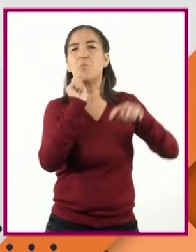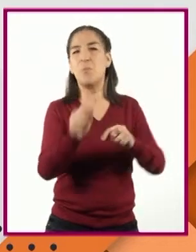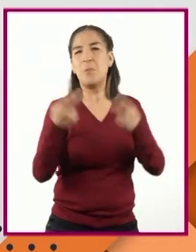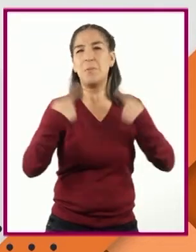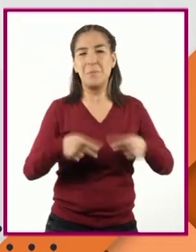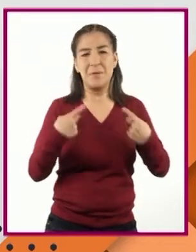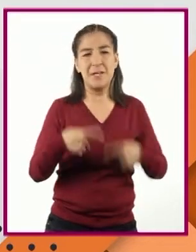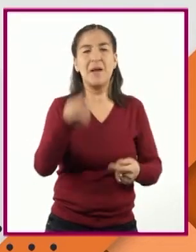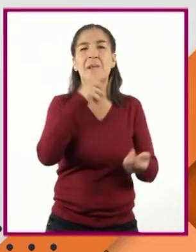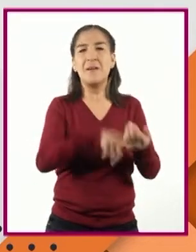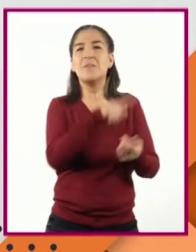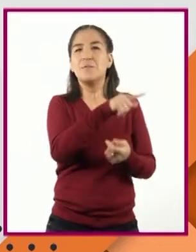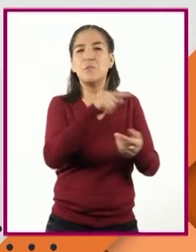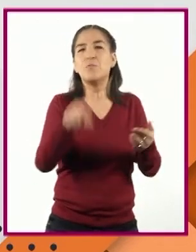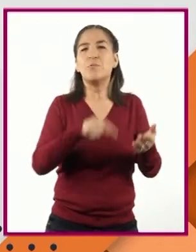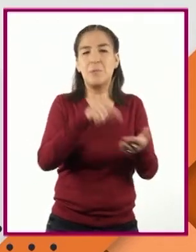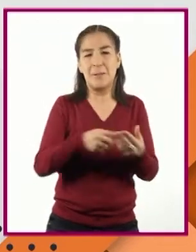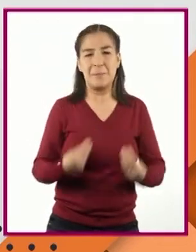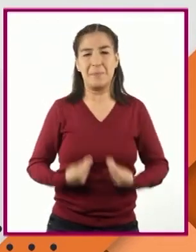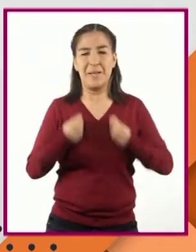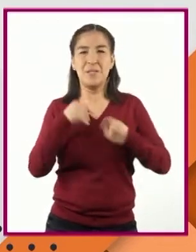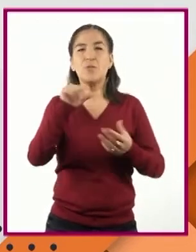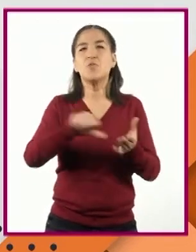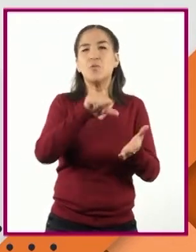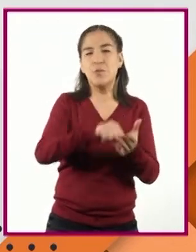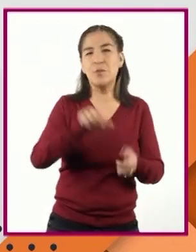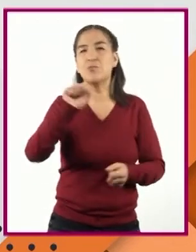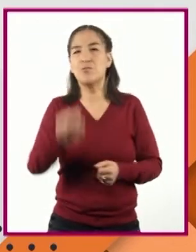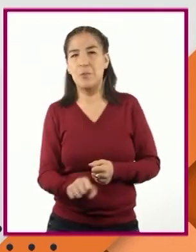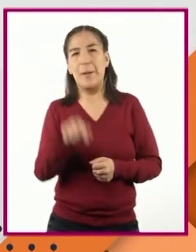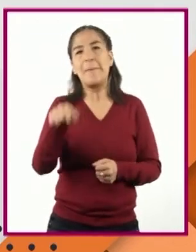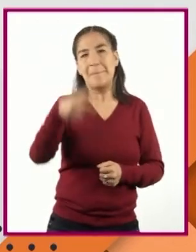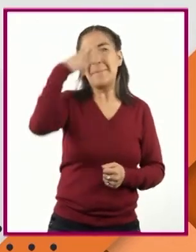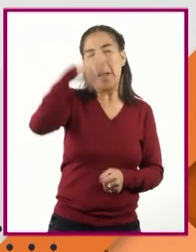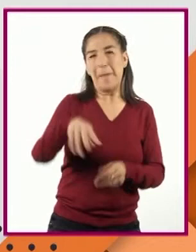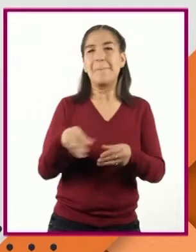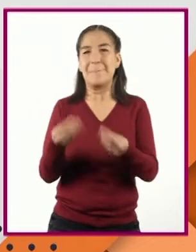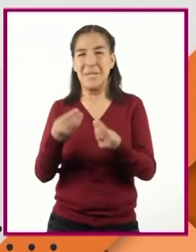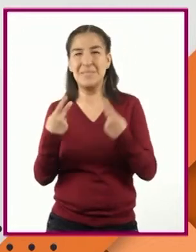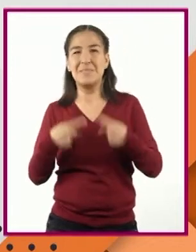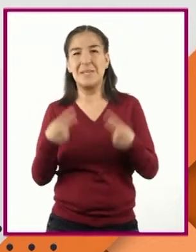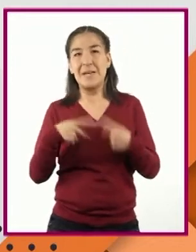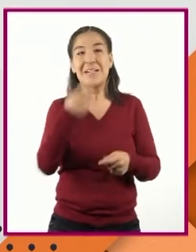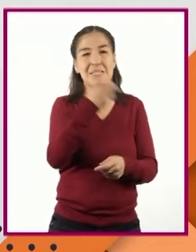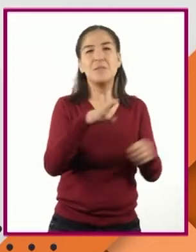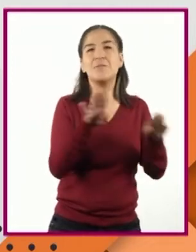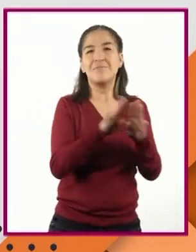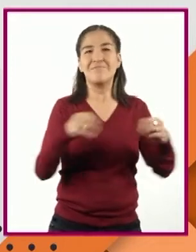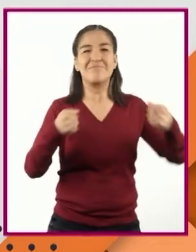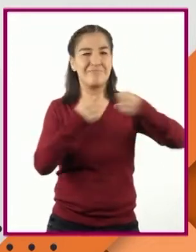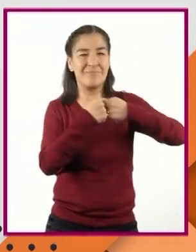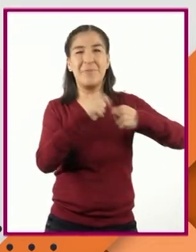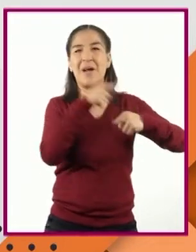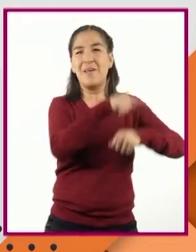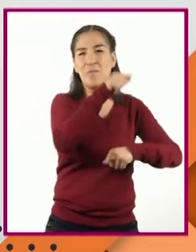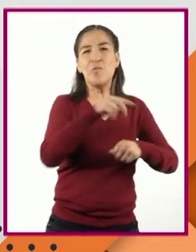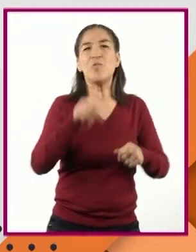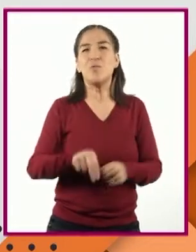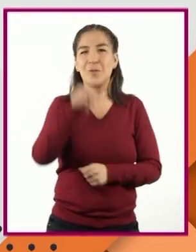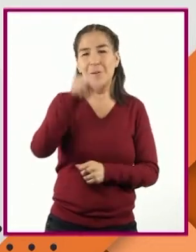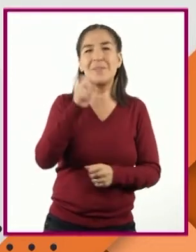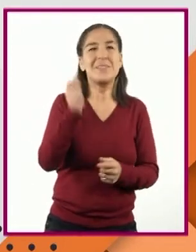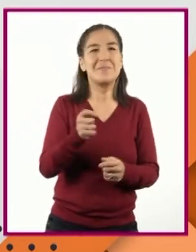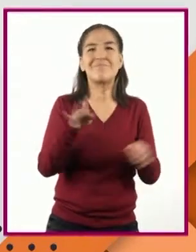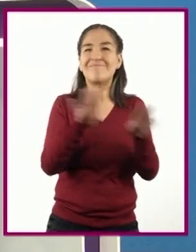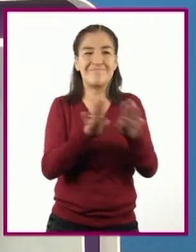población vivía en el centro y sur de México, lo cual dejaba una extensa frontera al norte del país sin